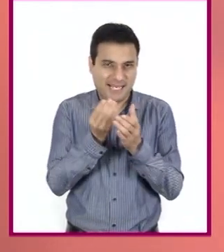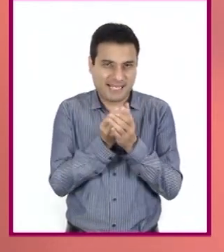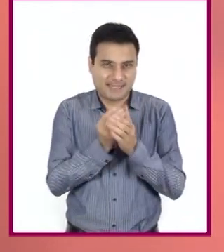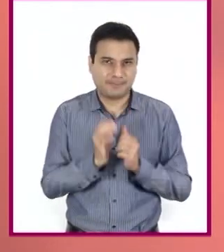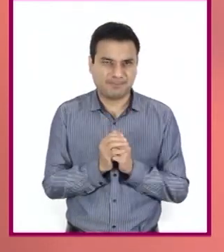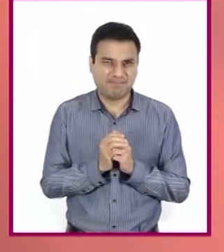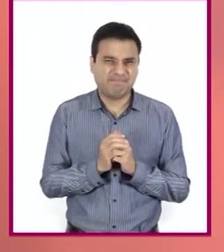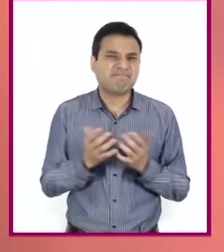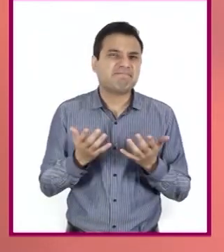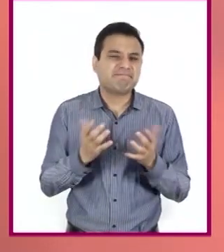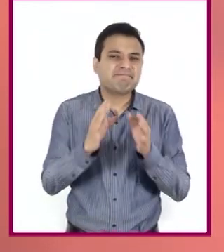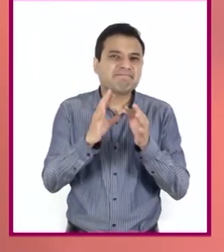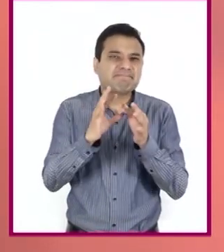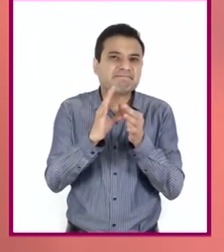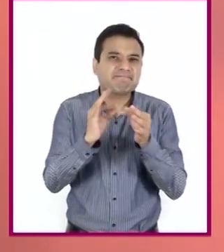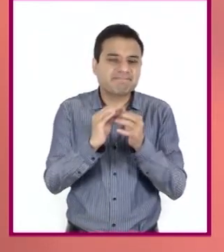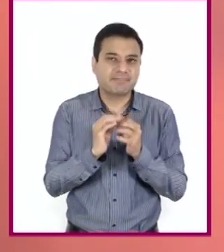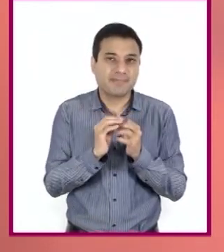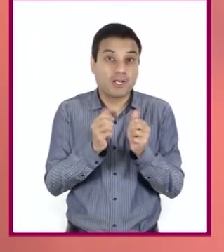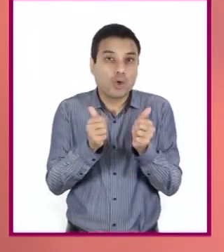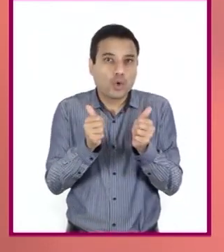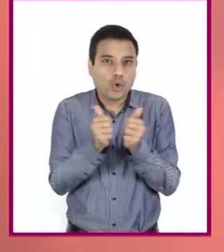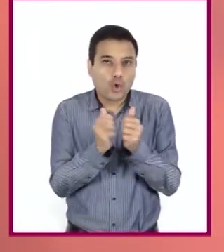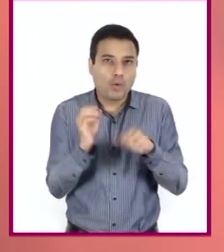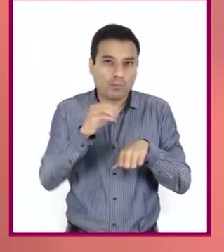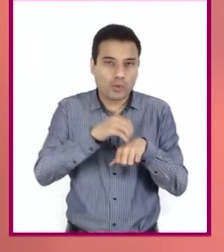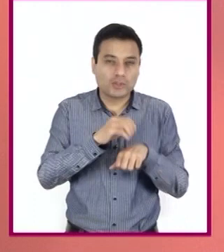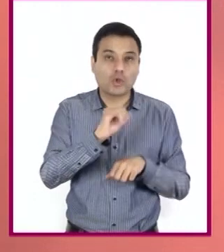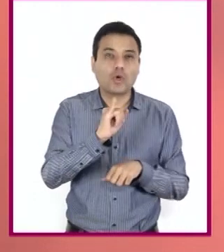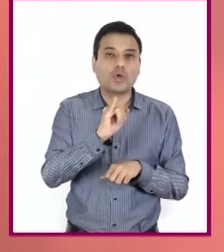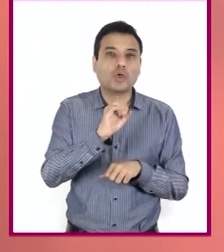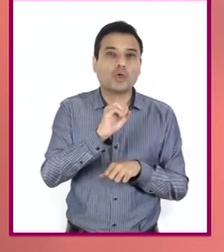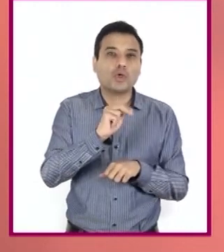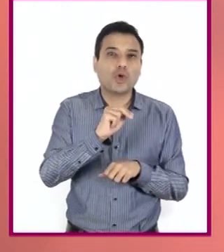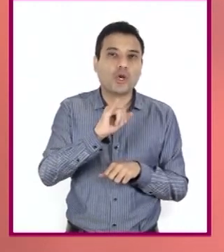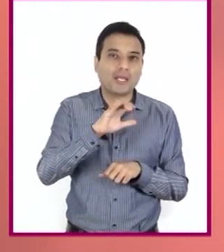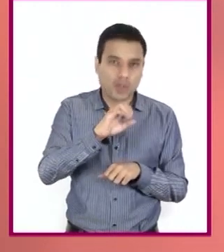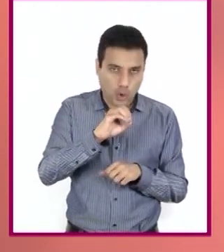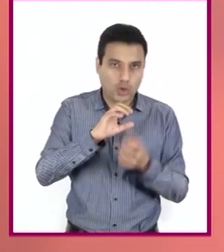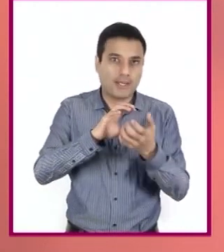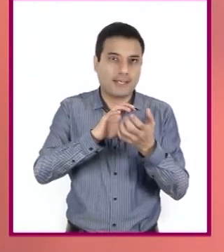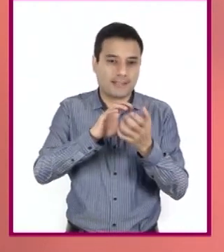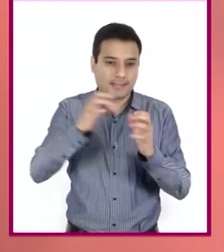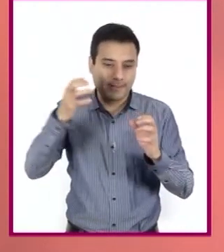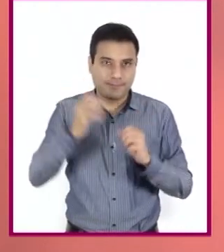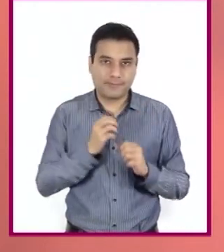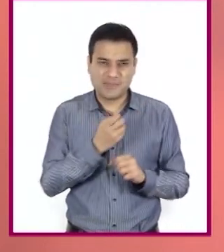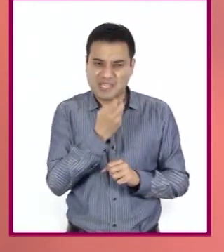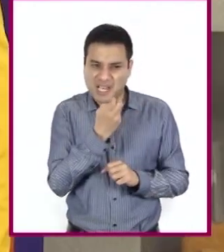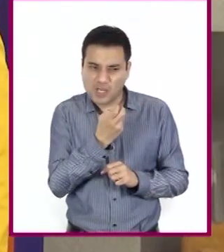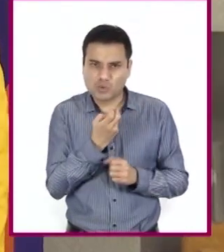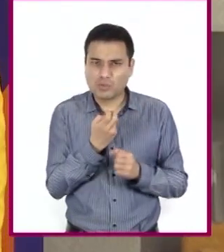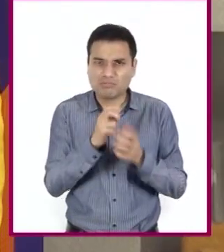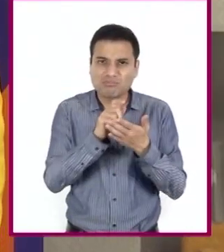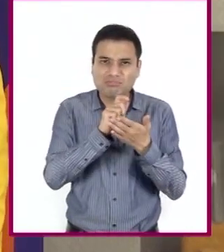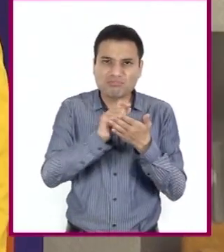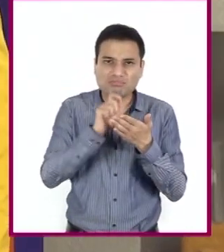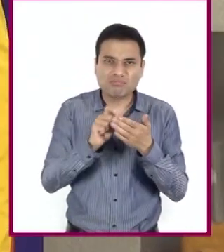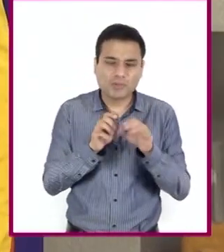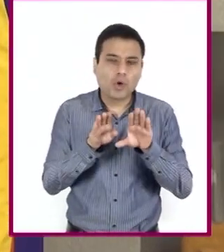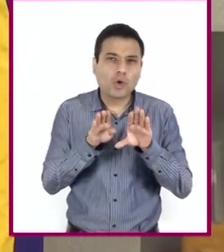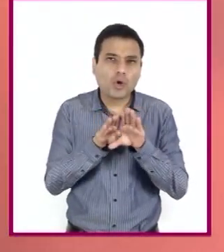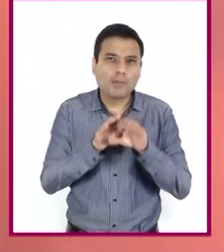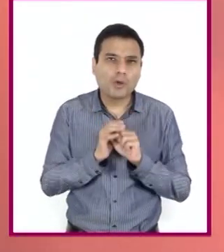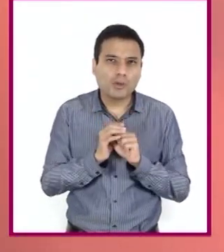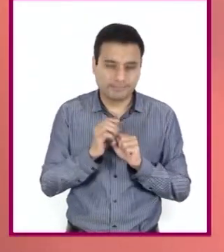sobre la formación de compuestos iónicos y moleculares mediante la representación de reacciones químicas sencillas y utilizando modelos